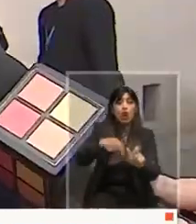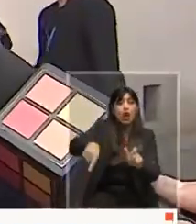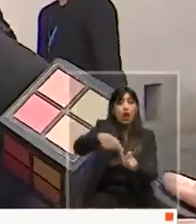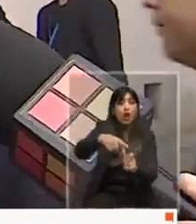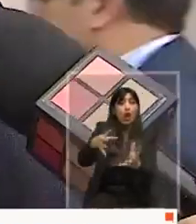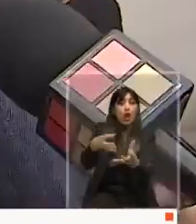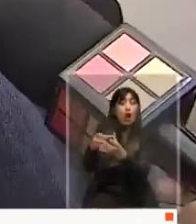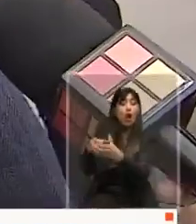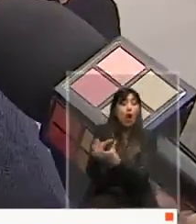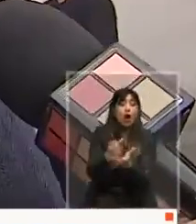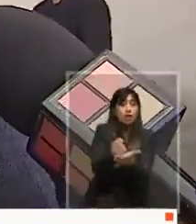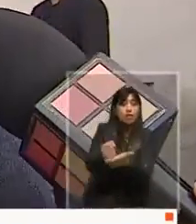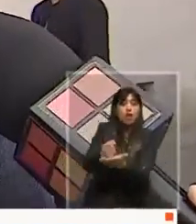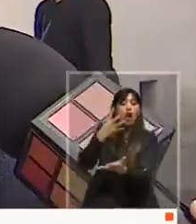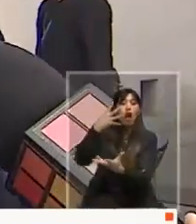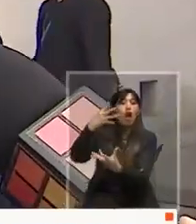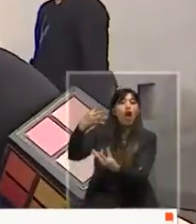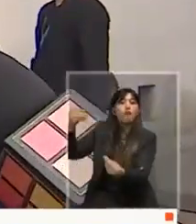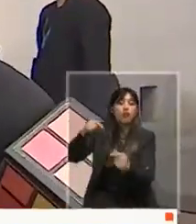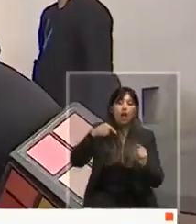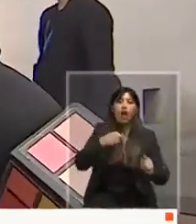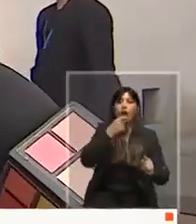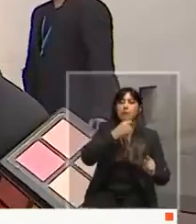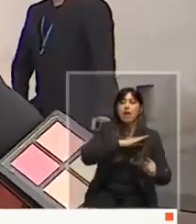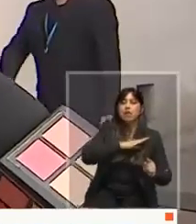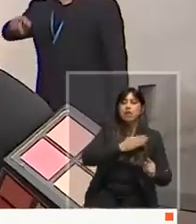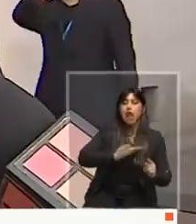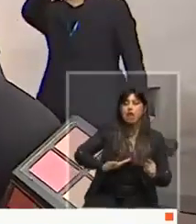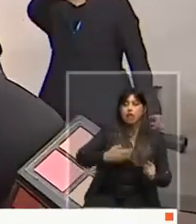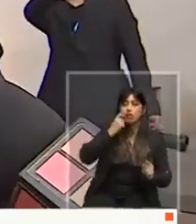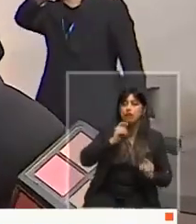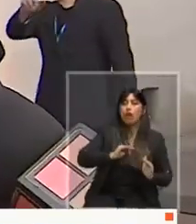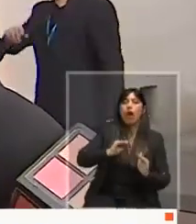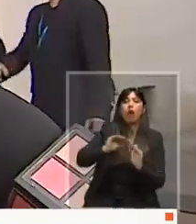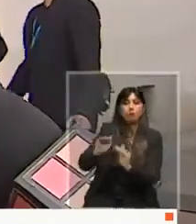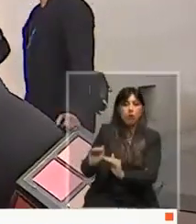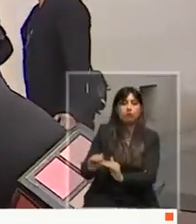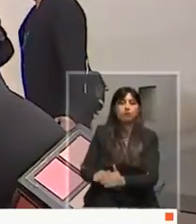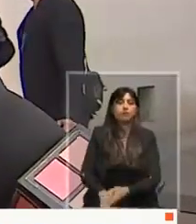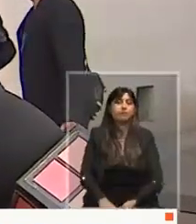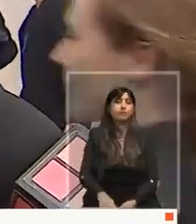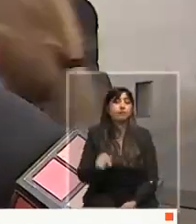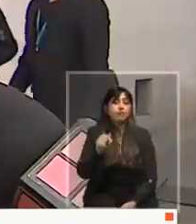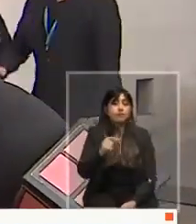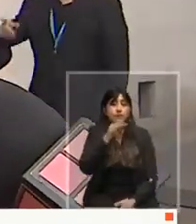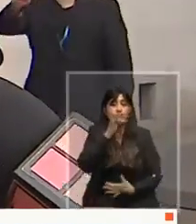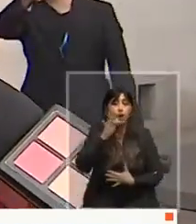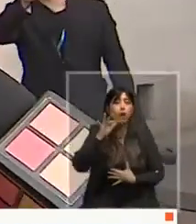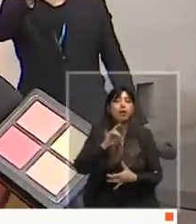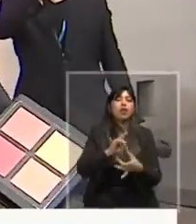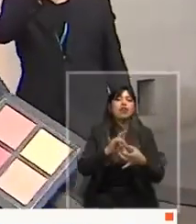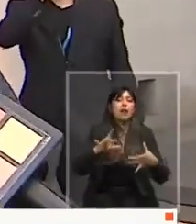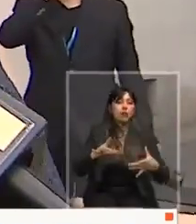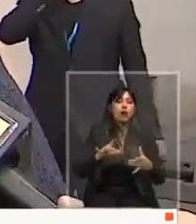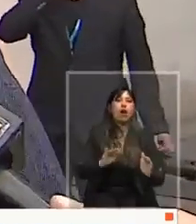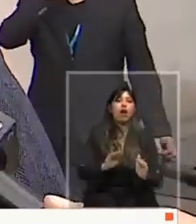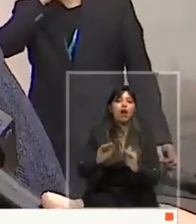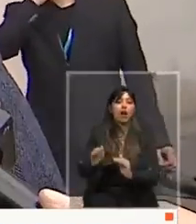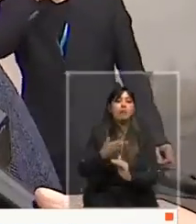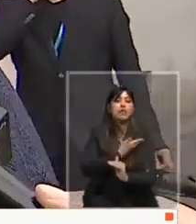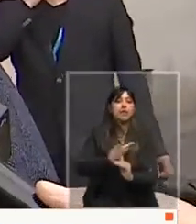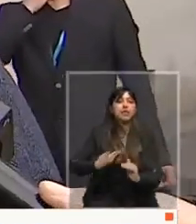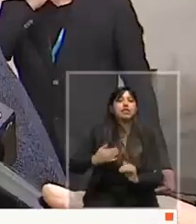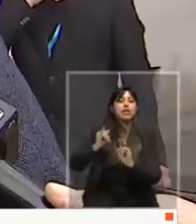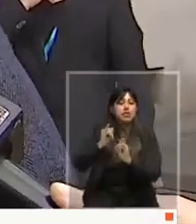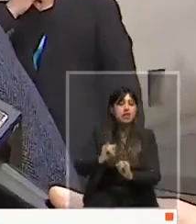Es manifestación de un compromiso democrático que de siempre el presidente ha tenido con la causa de la